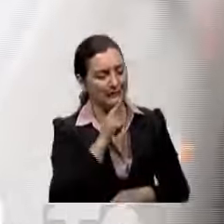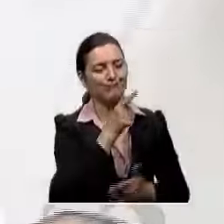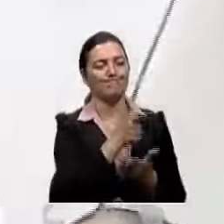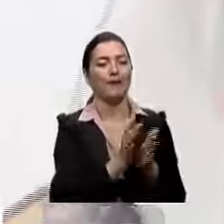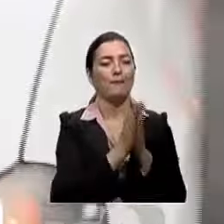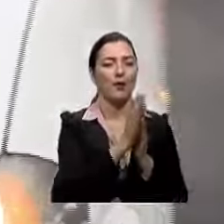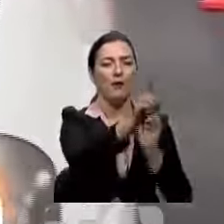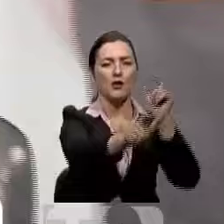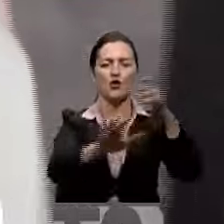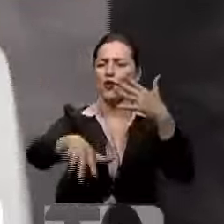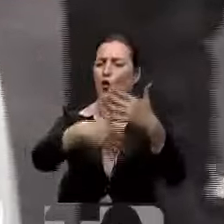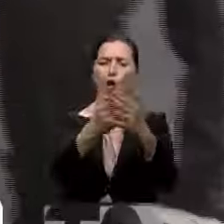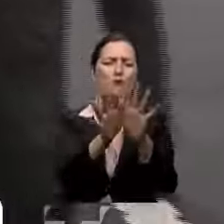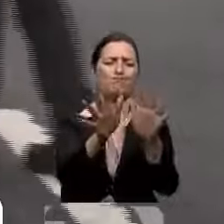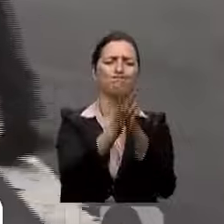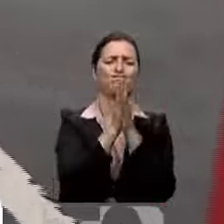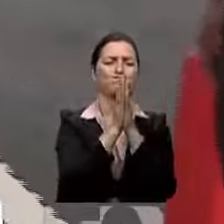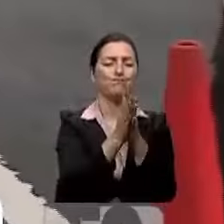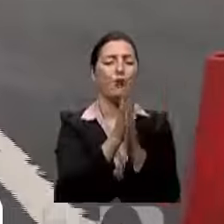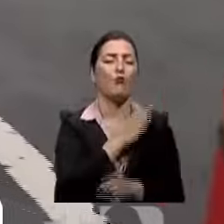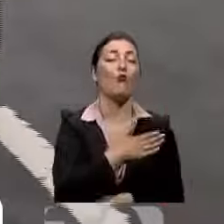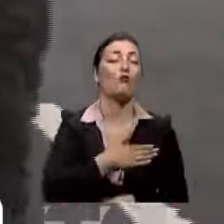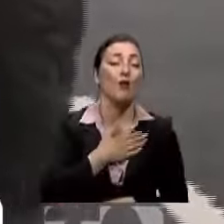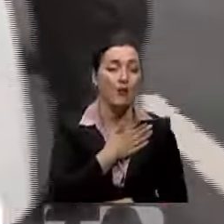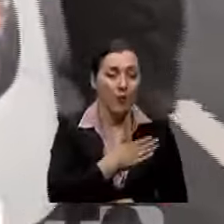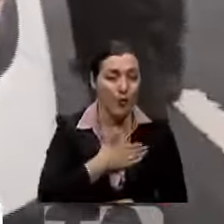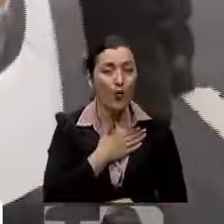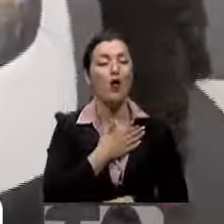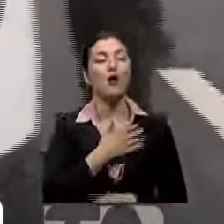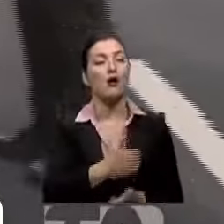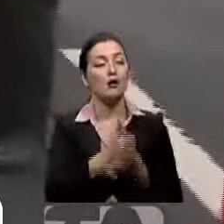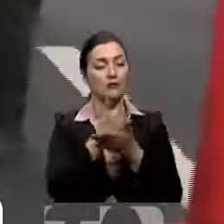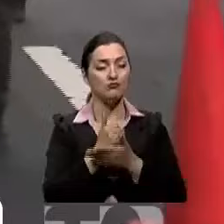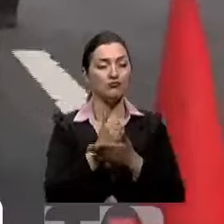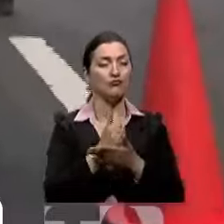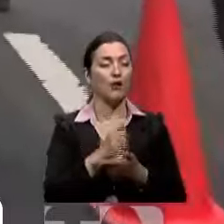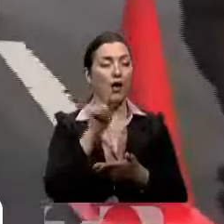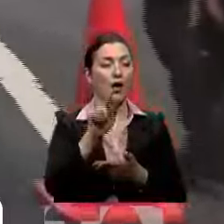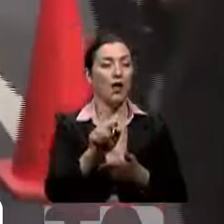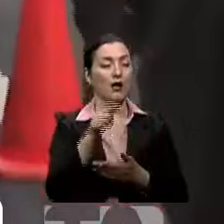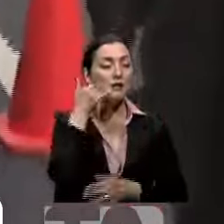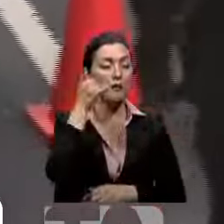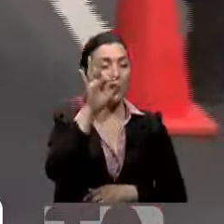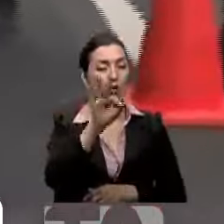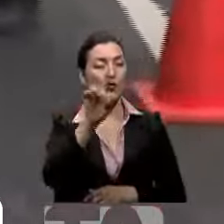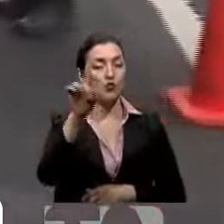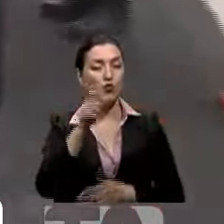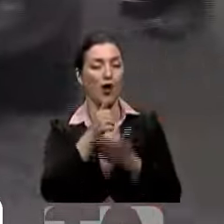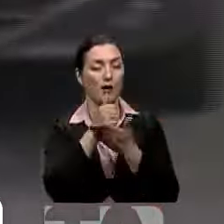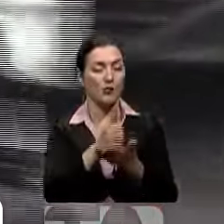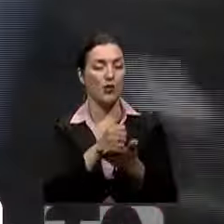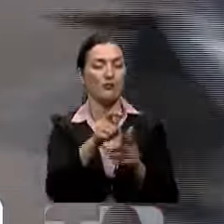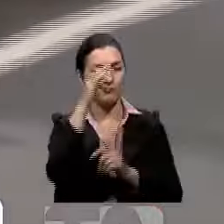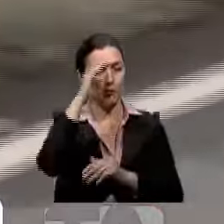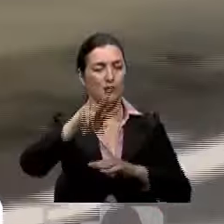parte de la Policía Nacional. Igualmente, toda denuncia que ustedes vean sea ya transmitida a través del 911 o el chat comunitario que lo